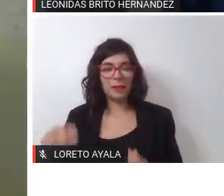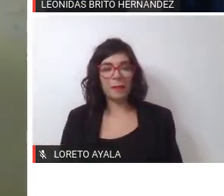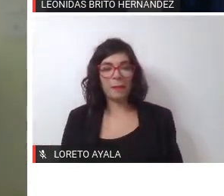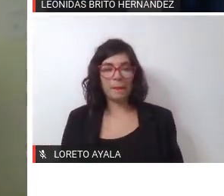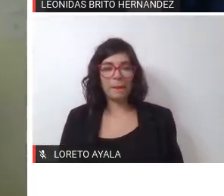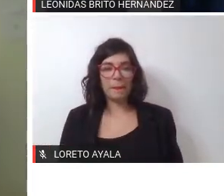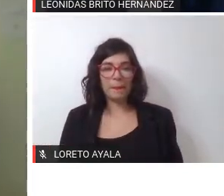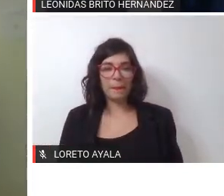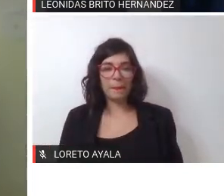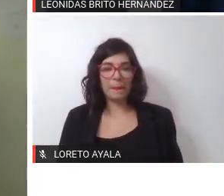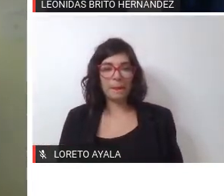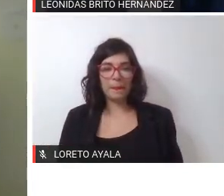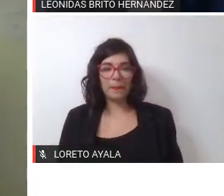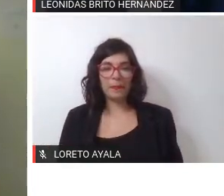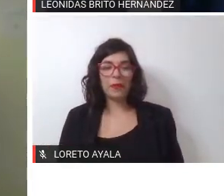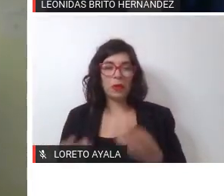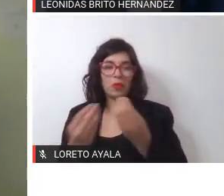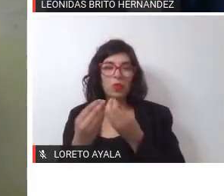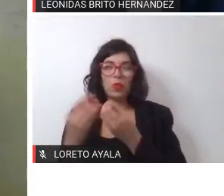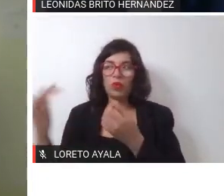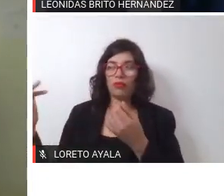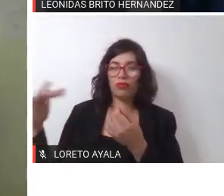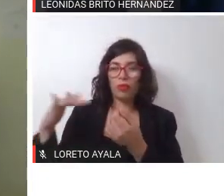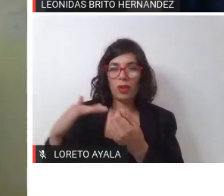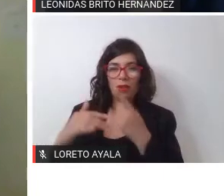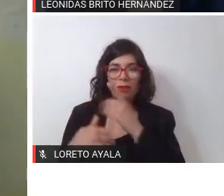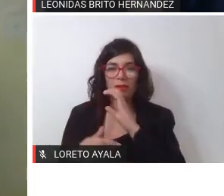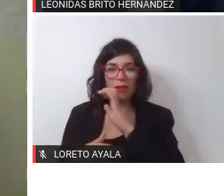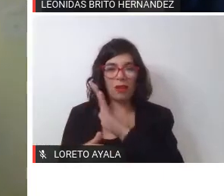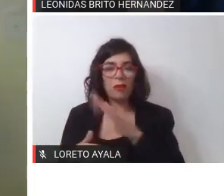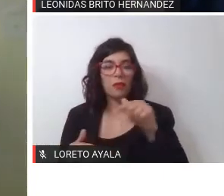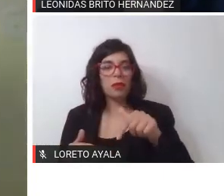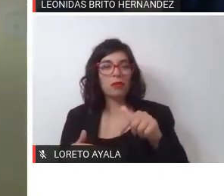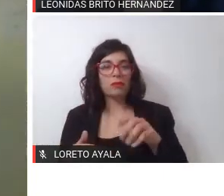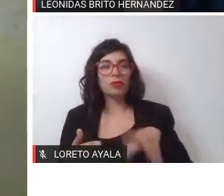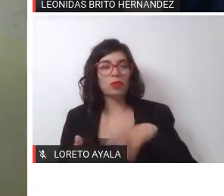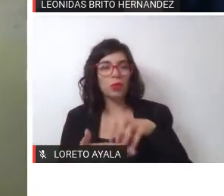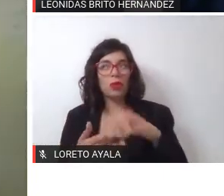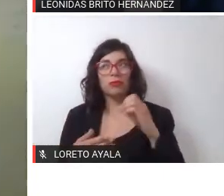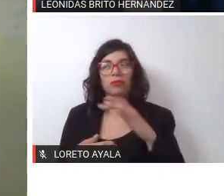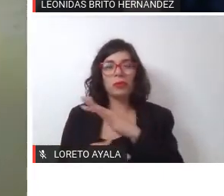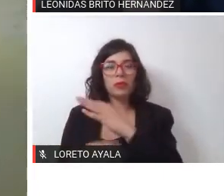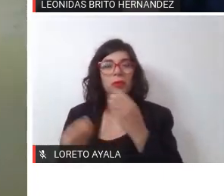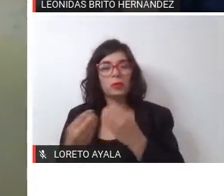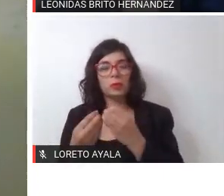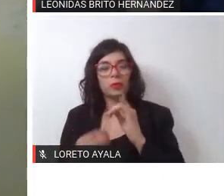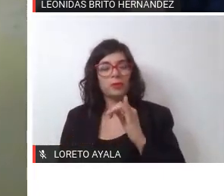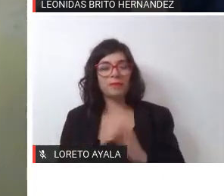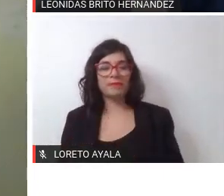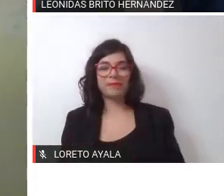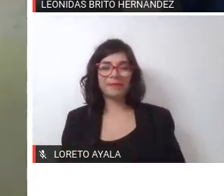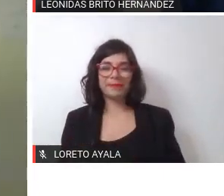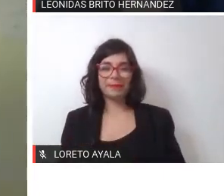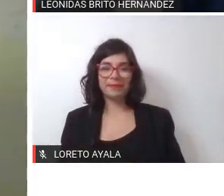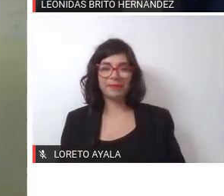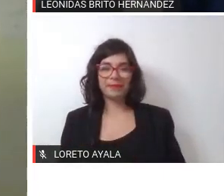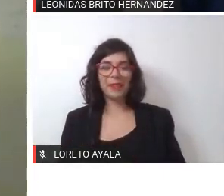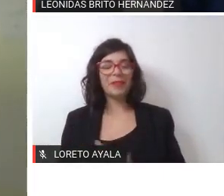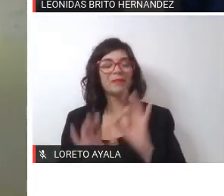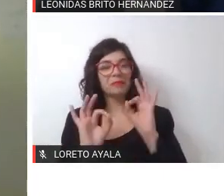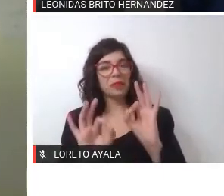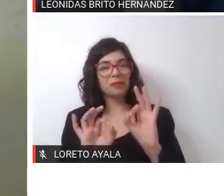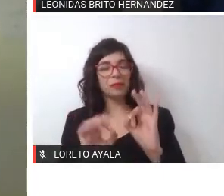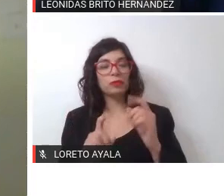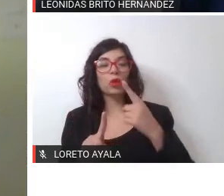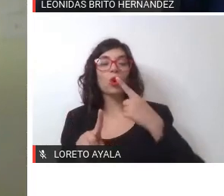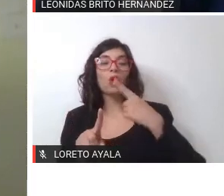hemos visto influenciados por el mundo rural, ¿ya? Eso. Perfecto, perfecto, estimado. Otra